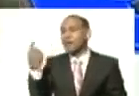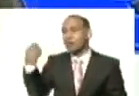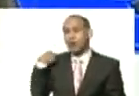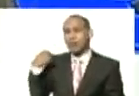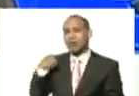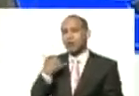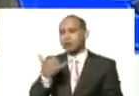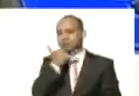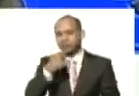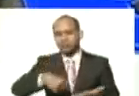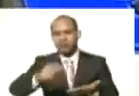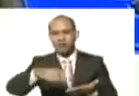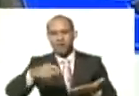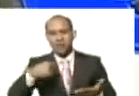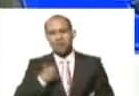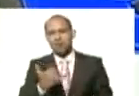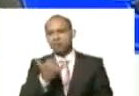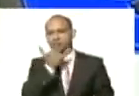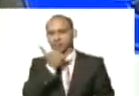un error haber firmado ese decreto.